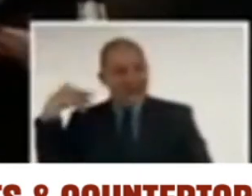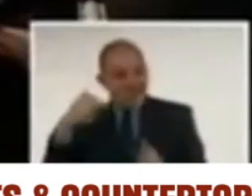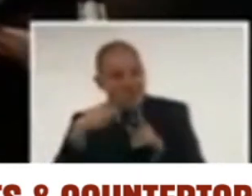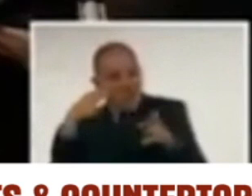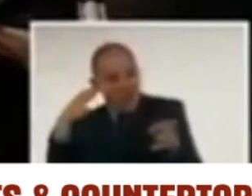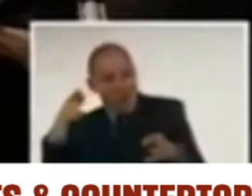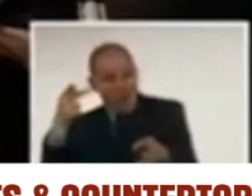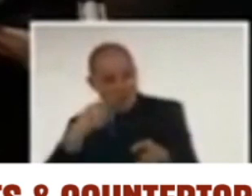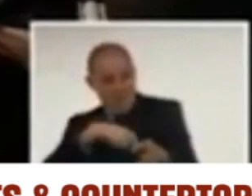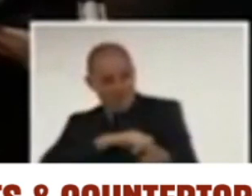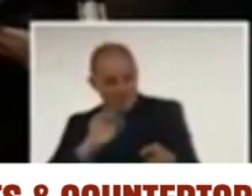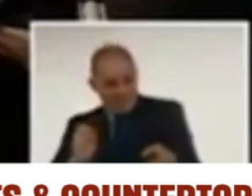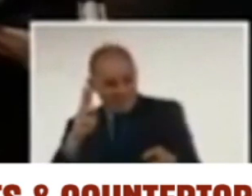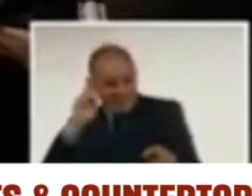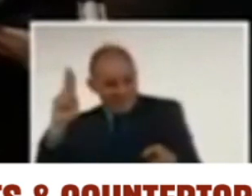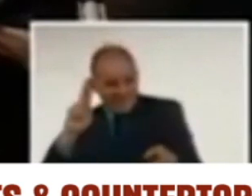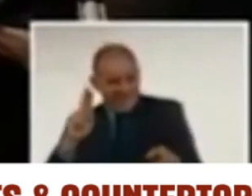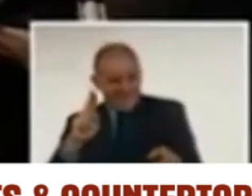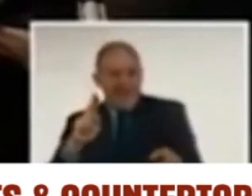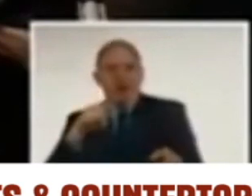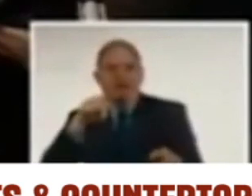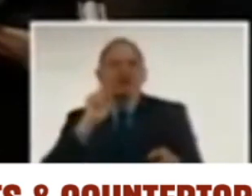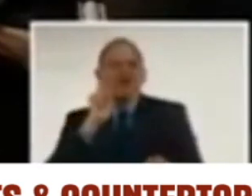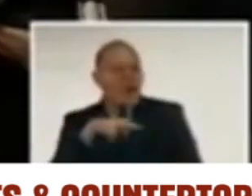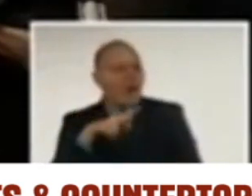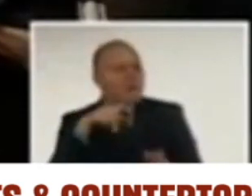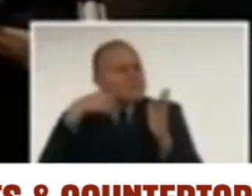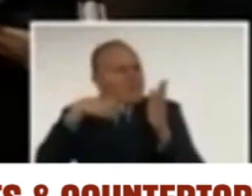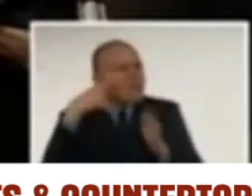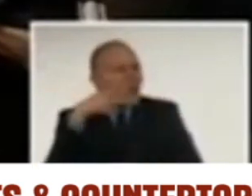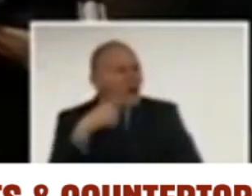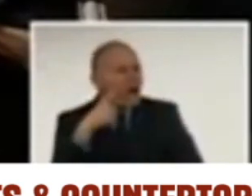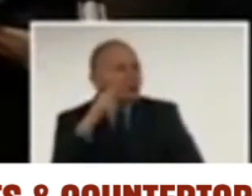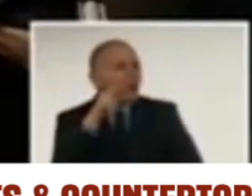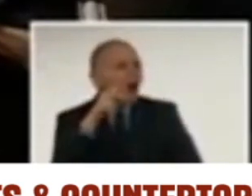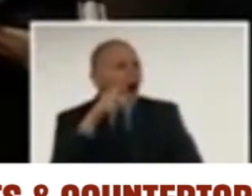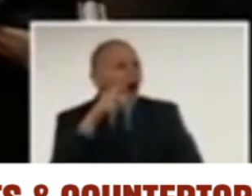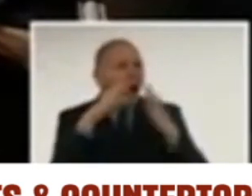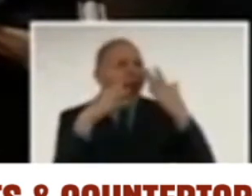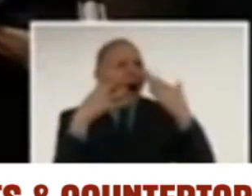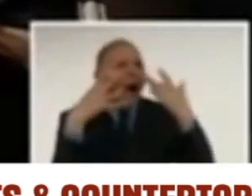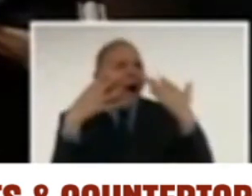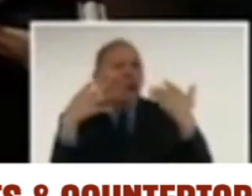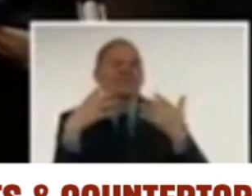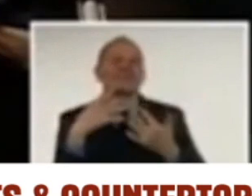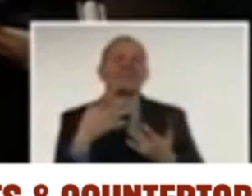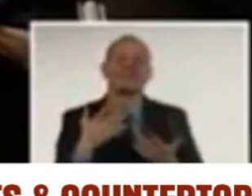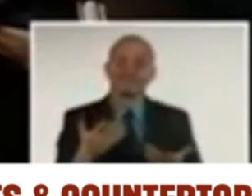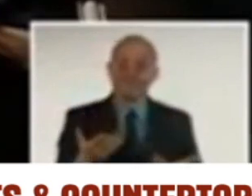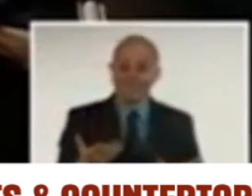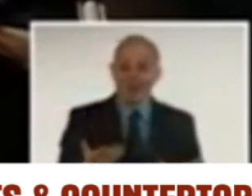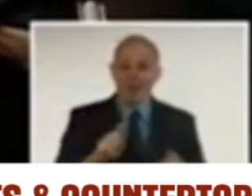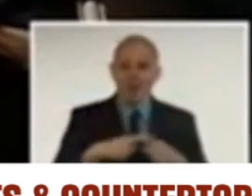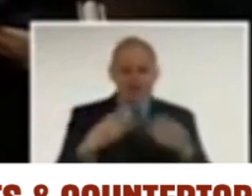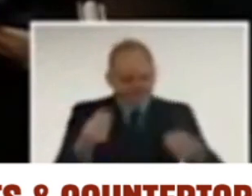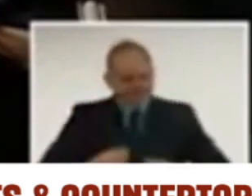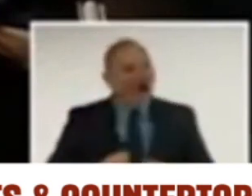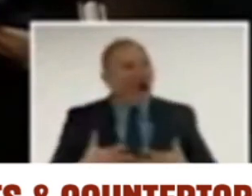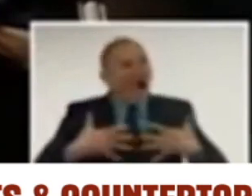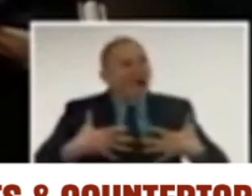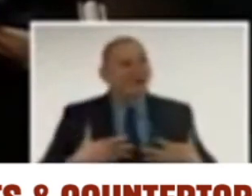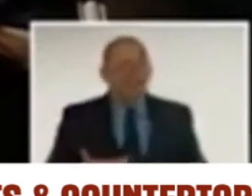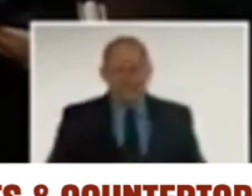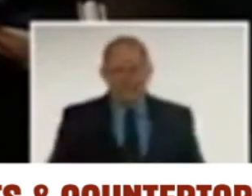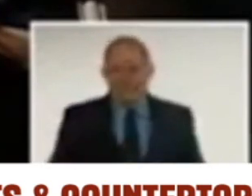no son no son la esencia y no son el centro de los productos comunicativos que hacemos hoy Buscar la regla